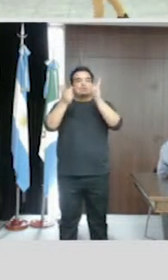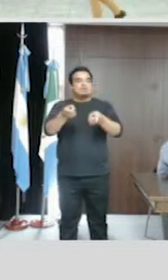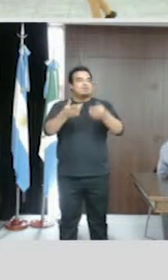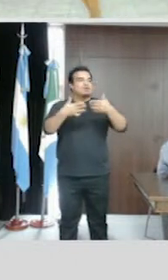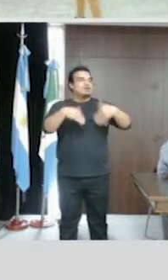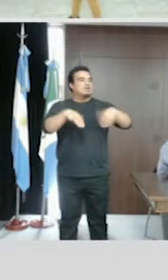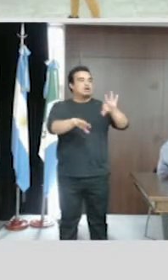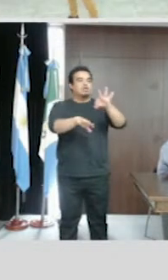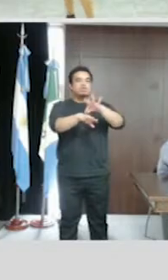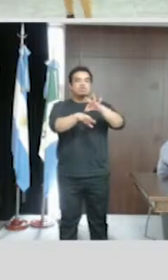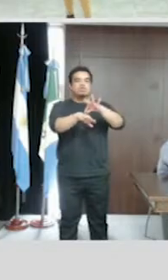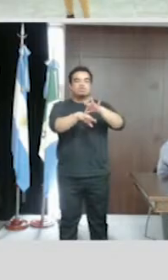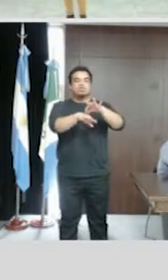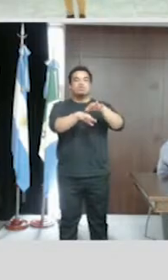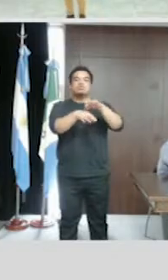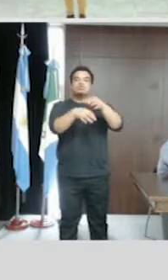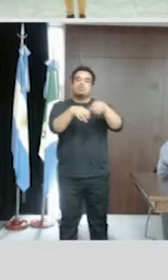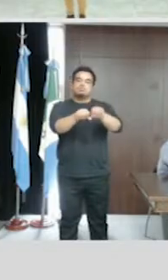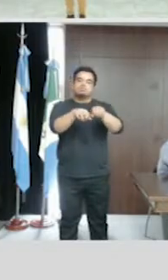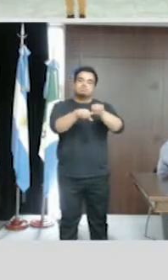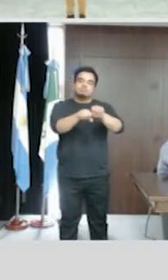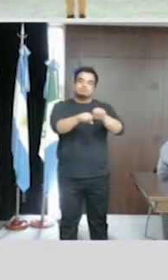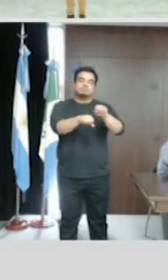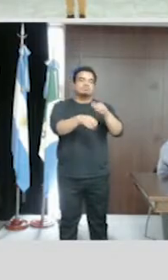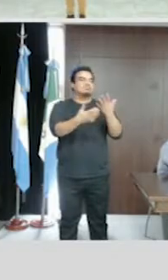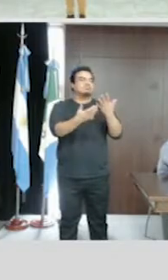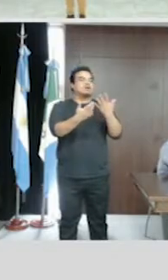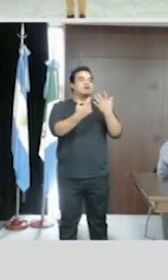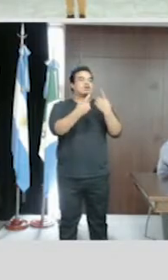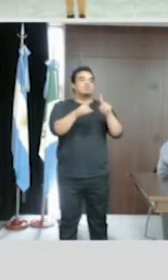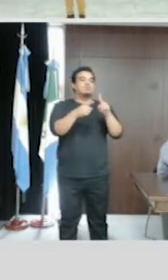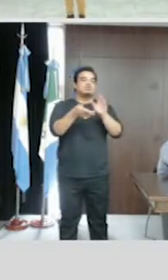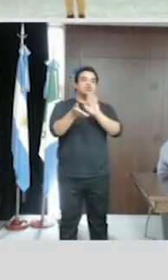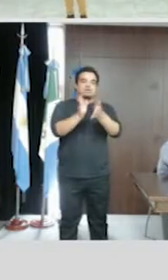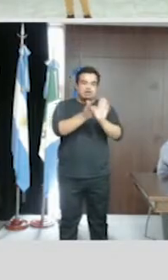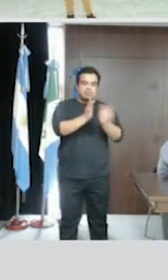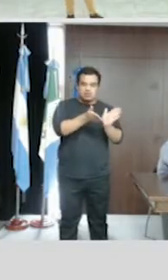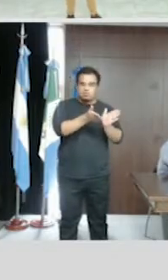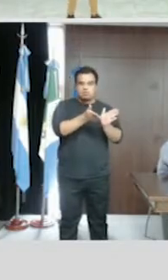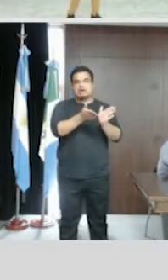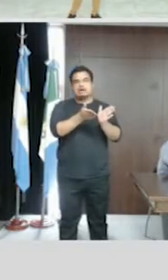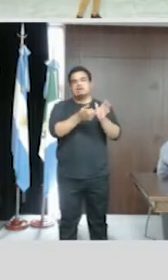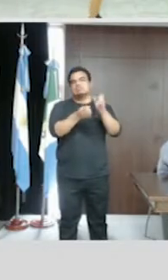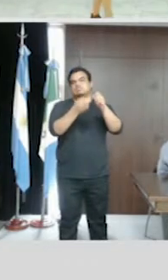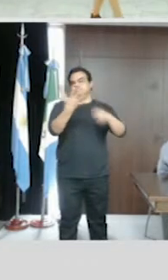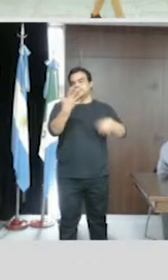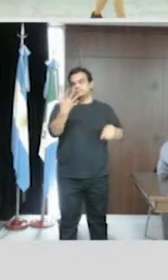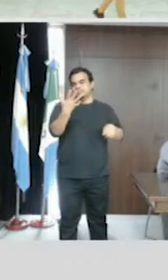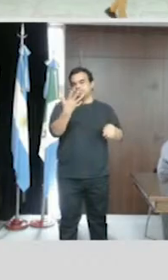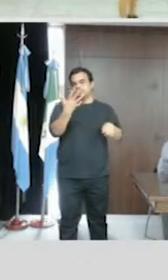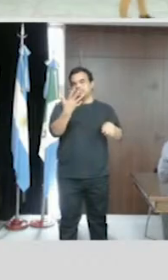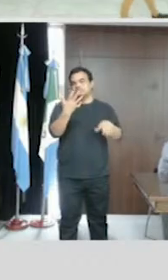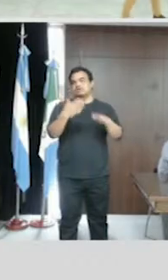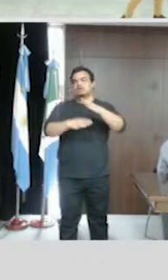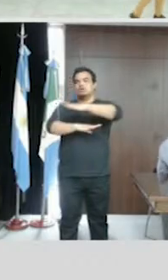nutri, qué sí, qué TO, qué musicoterapeuta, reflexólogo, el que sea, no se molestó ante una